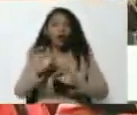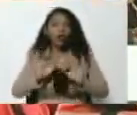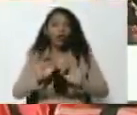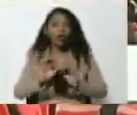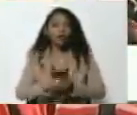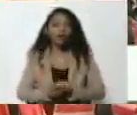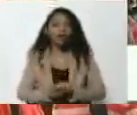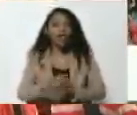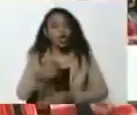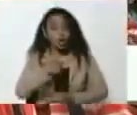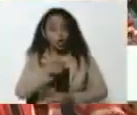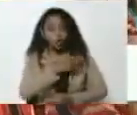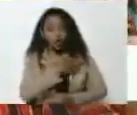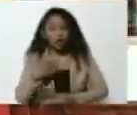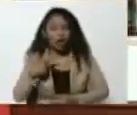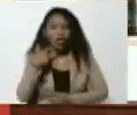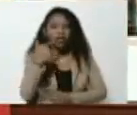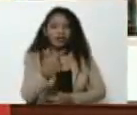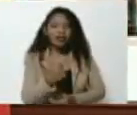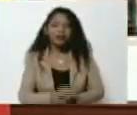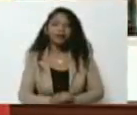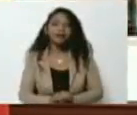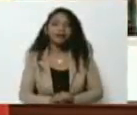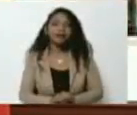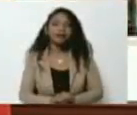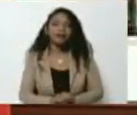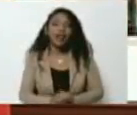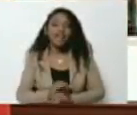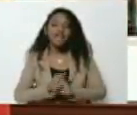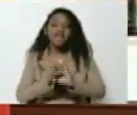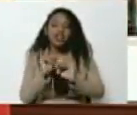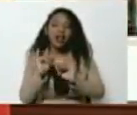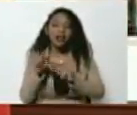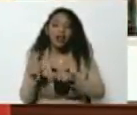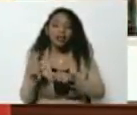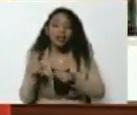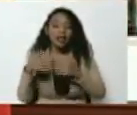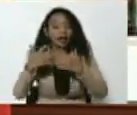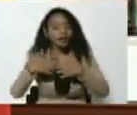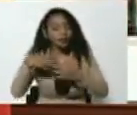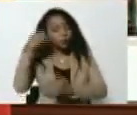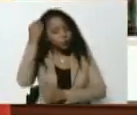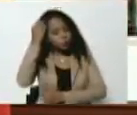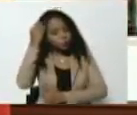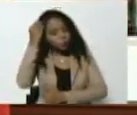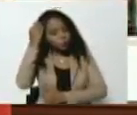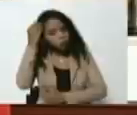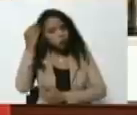Y es lo que quiero decir al final de estas reflexiones.